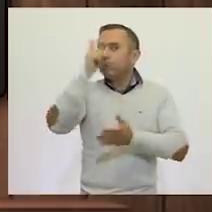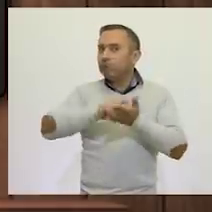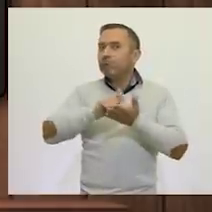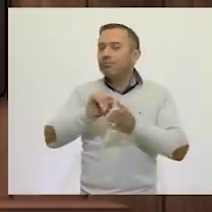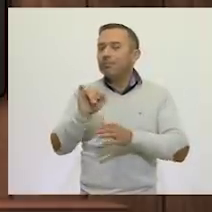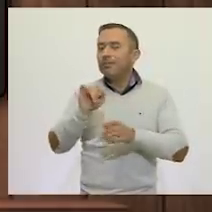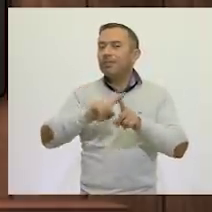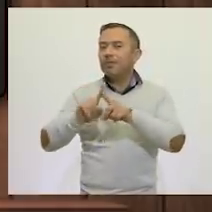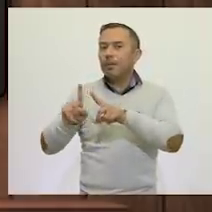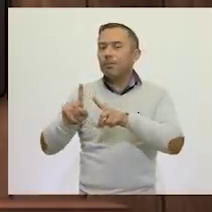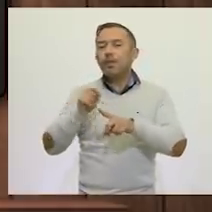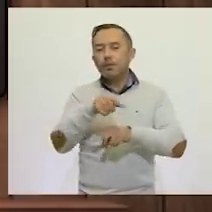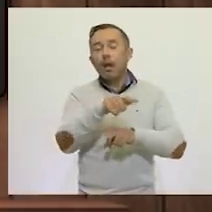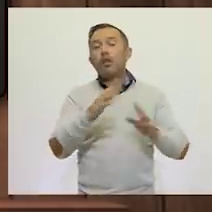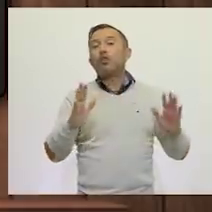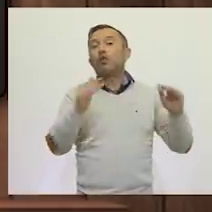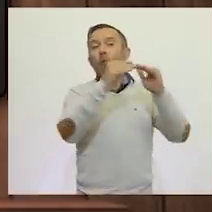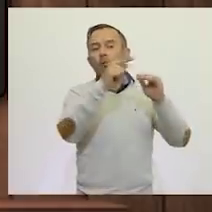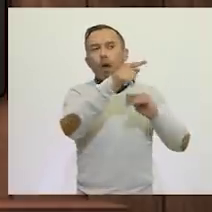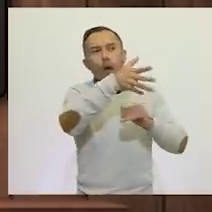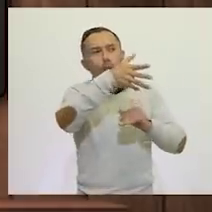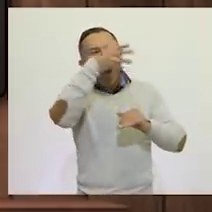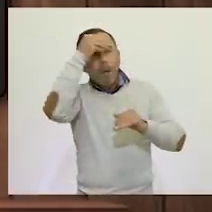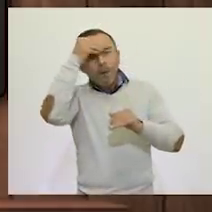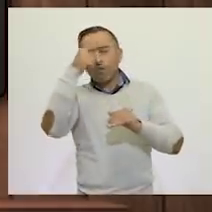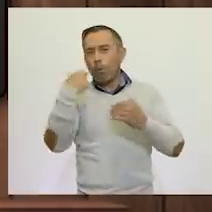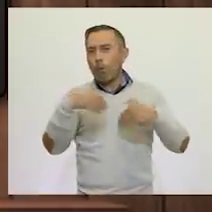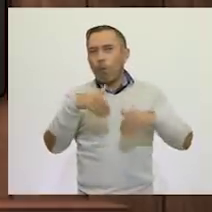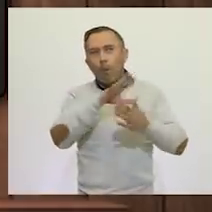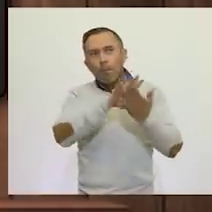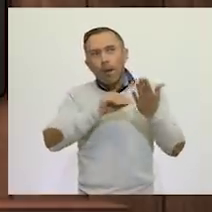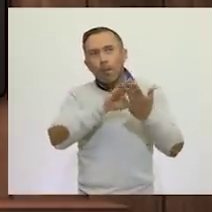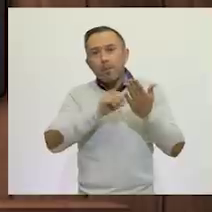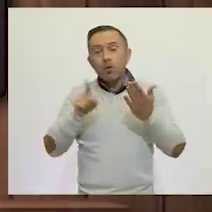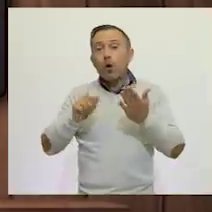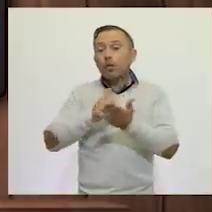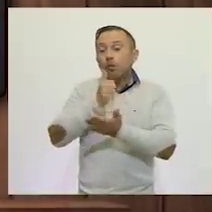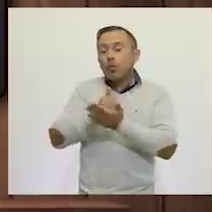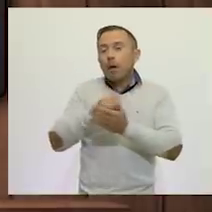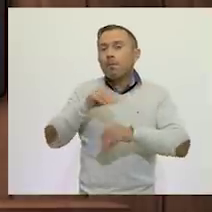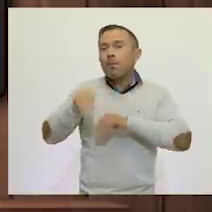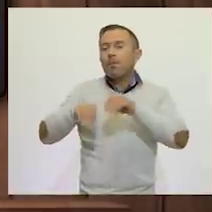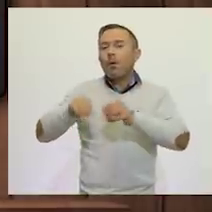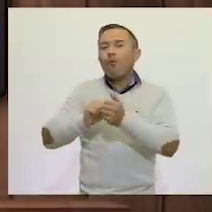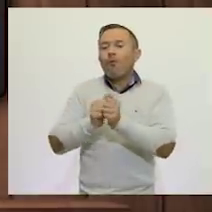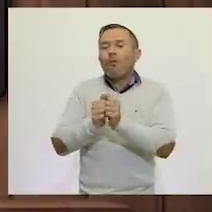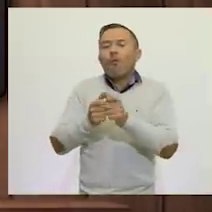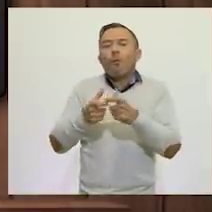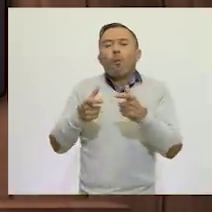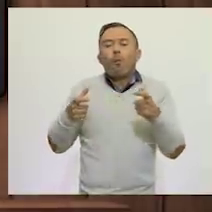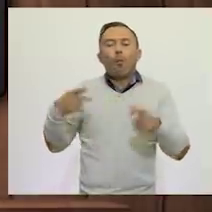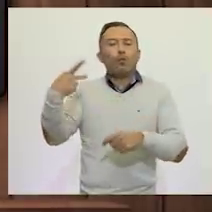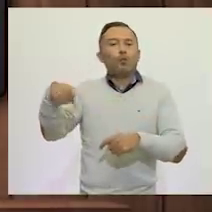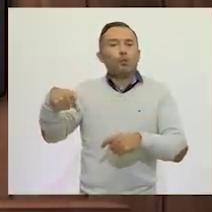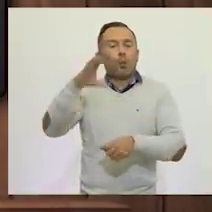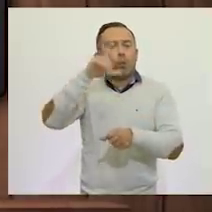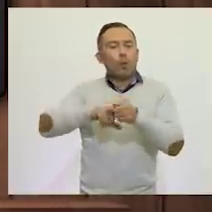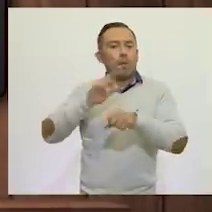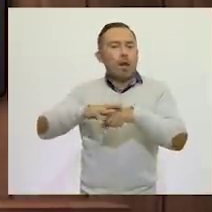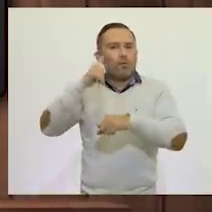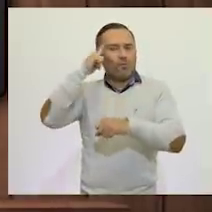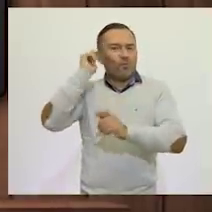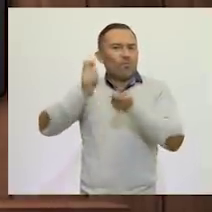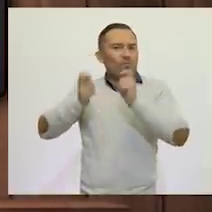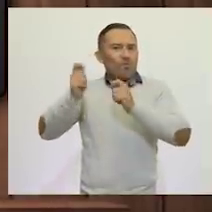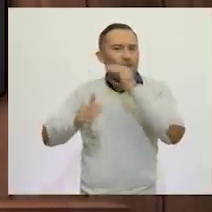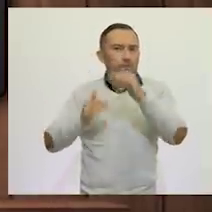influidos por los teotihuacanos, pero con el crecimiento de las ciudades floreció una cultura propia sumamente avanzada. Los mayas del periodo